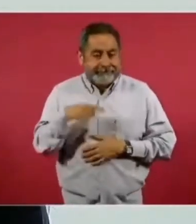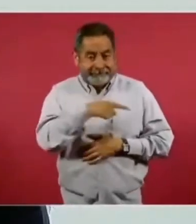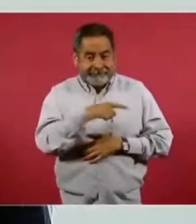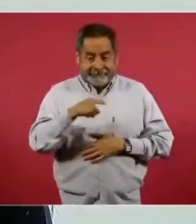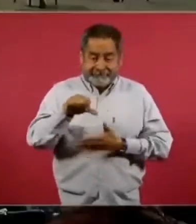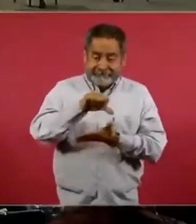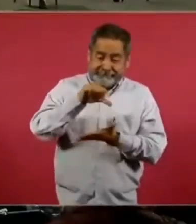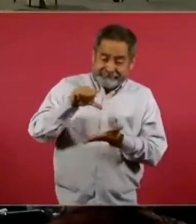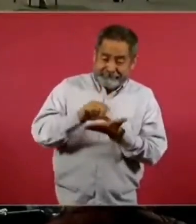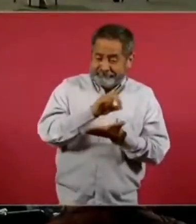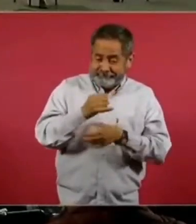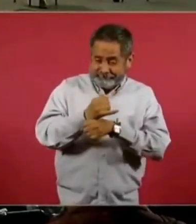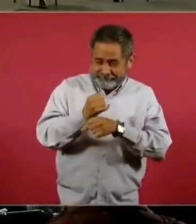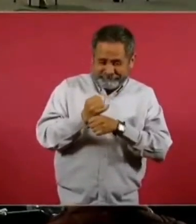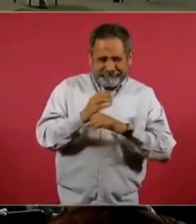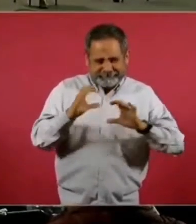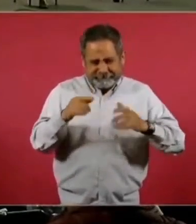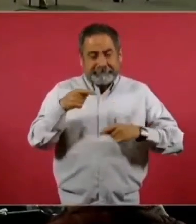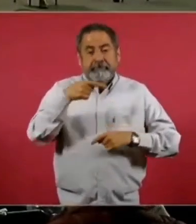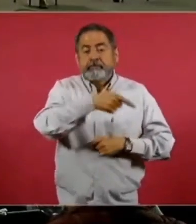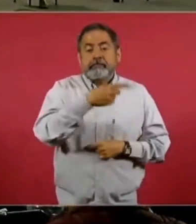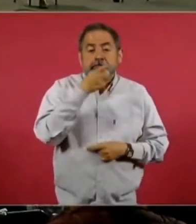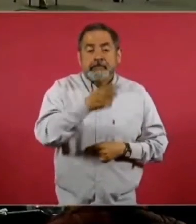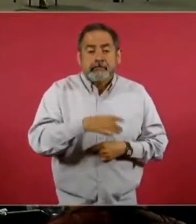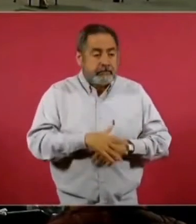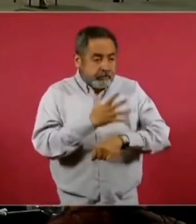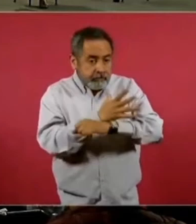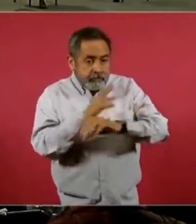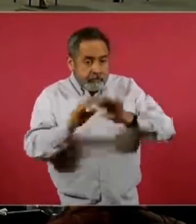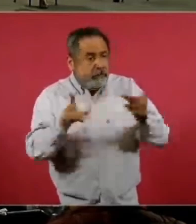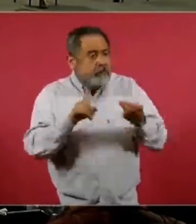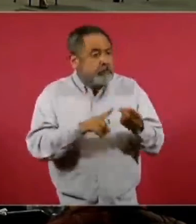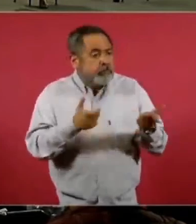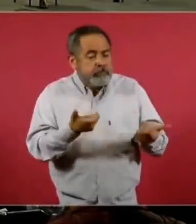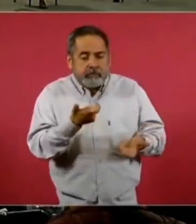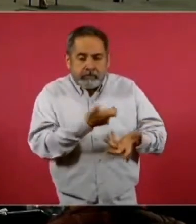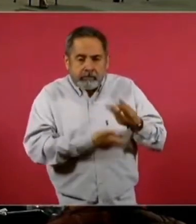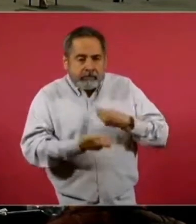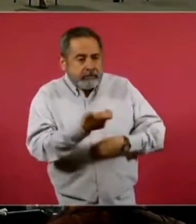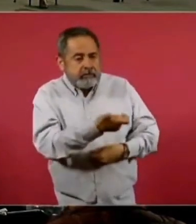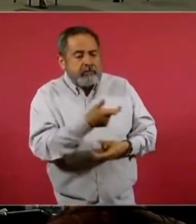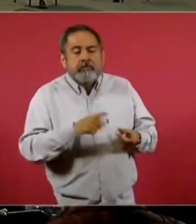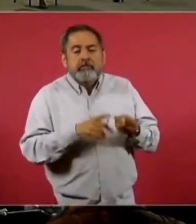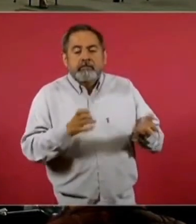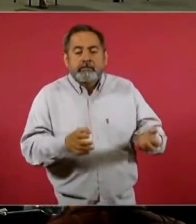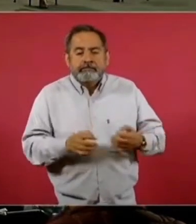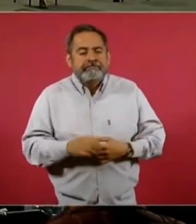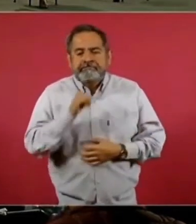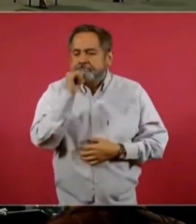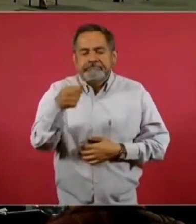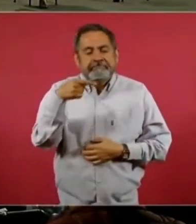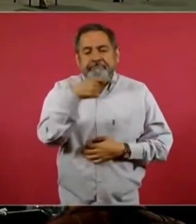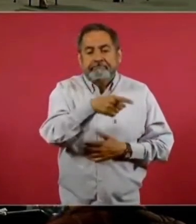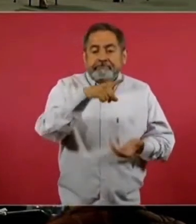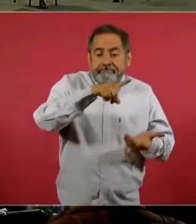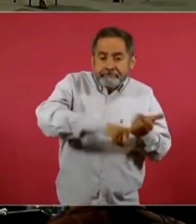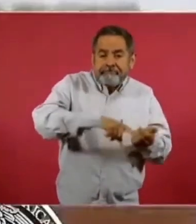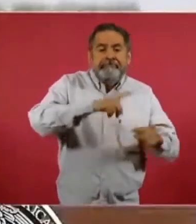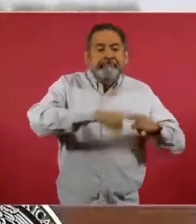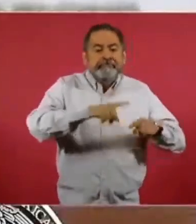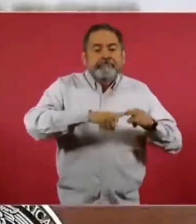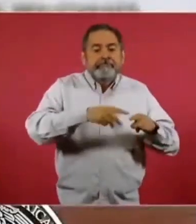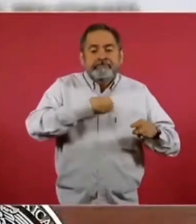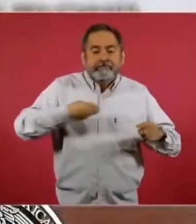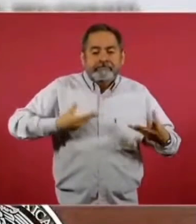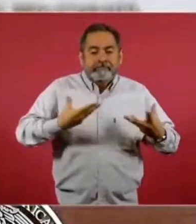Sociedad Civil dice no transparenta su financiamiento, aunque en sus filas tiene a una